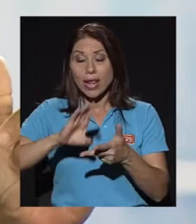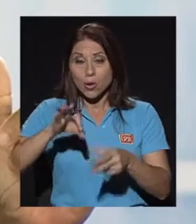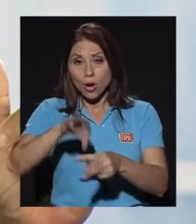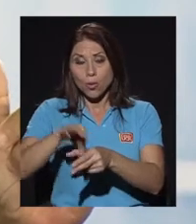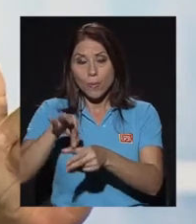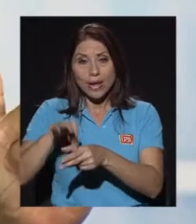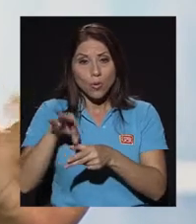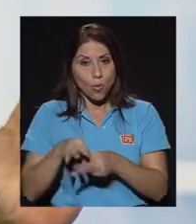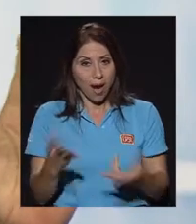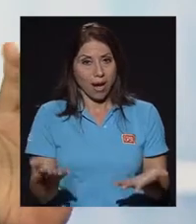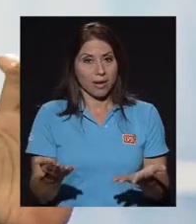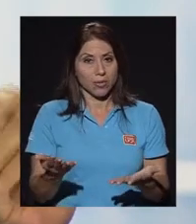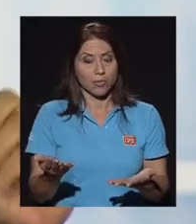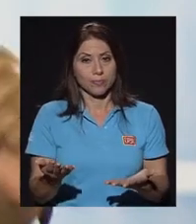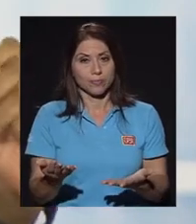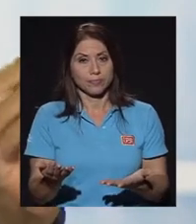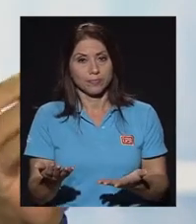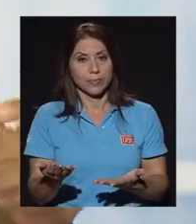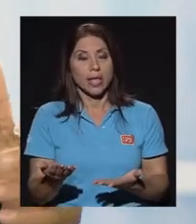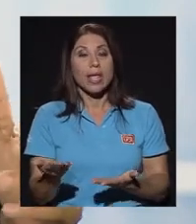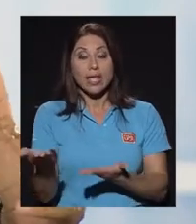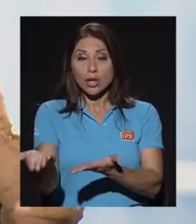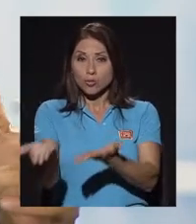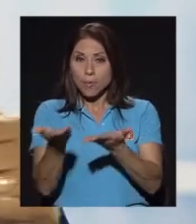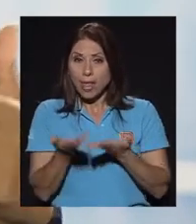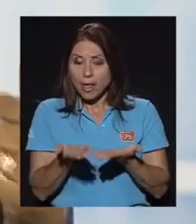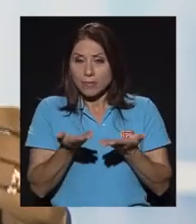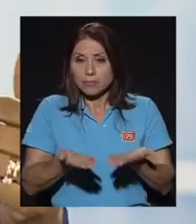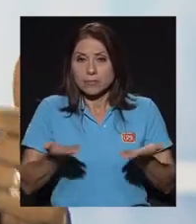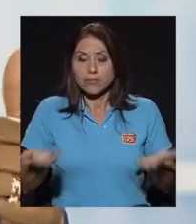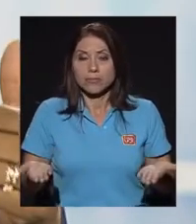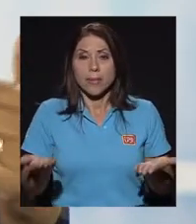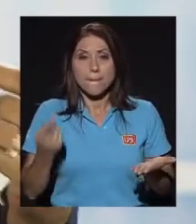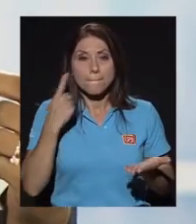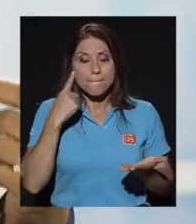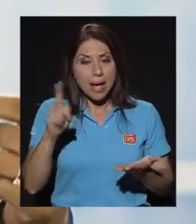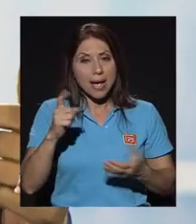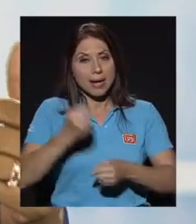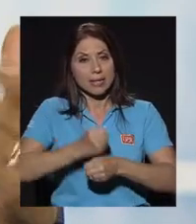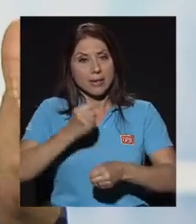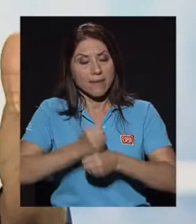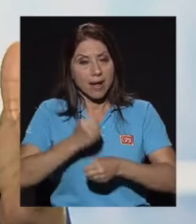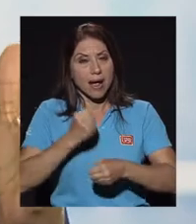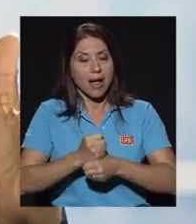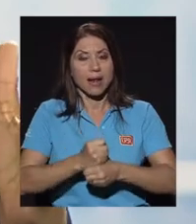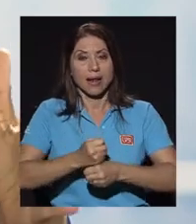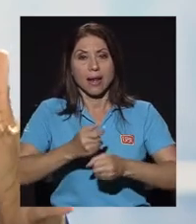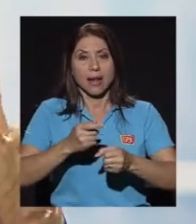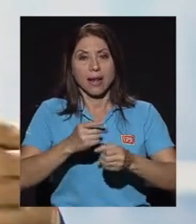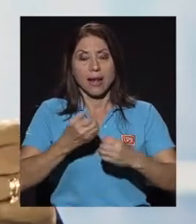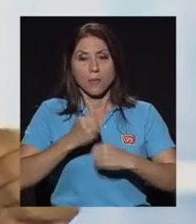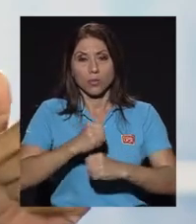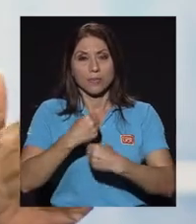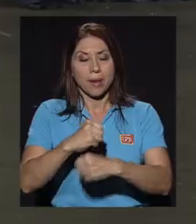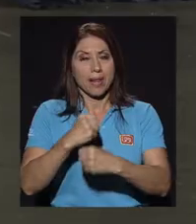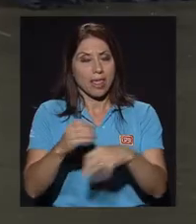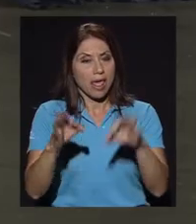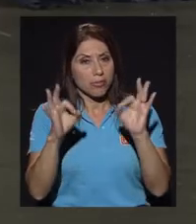Colegio Agropecuario, que nos va a brindar armas para poder poner a trabajar a nuestra